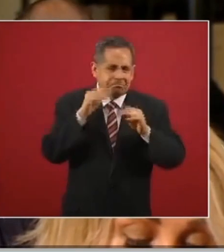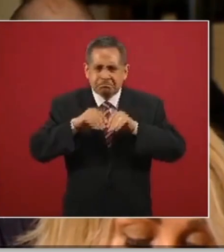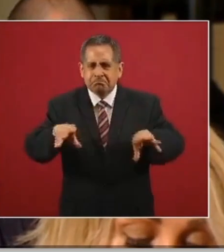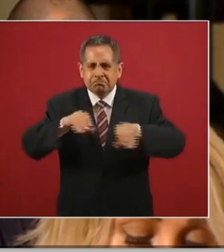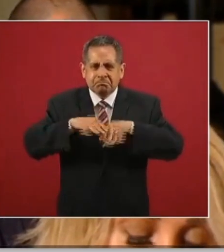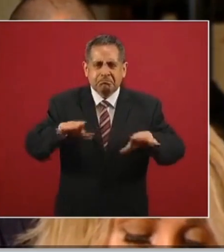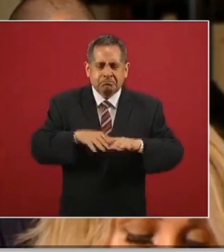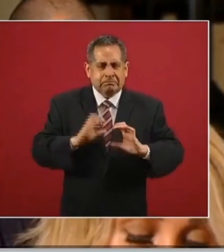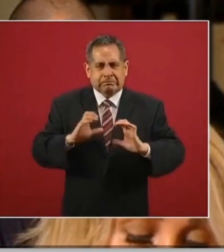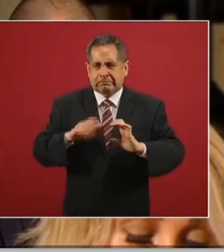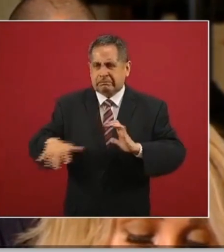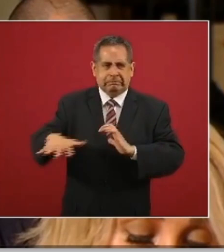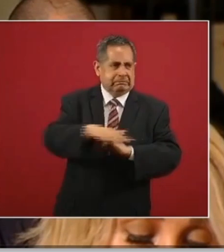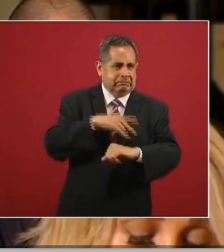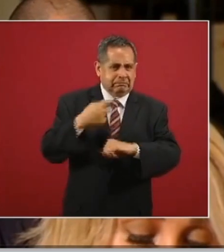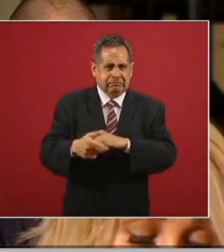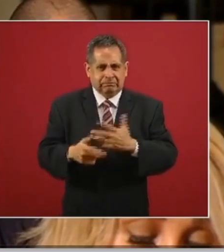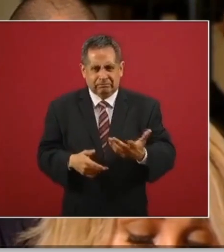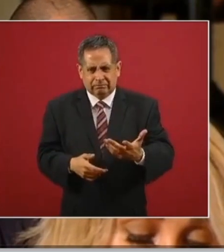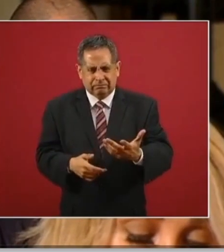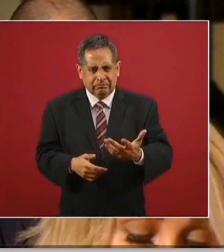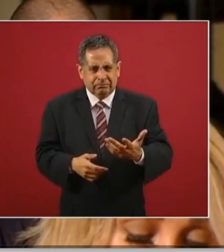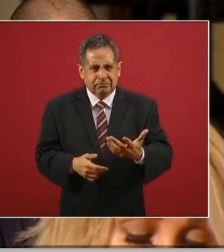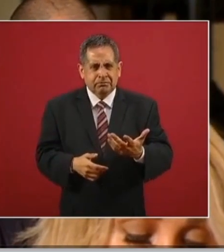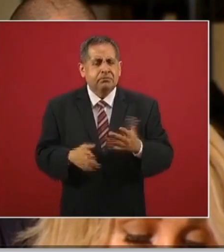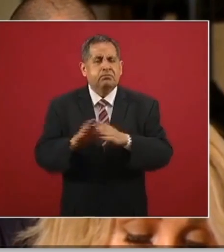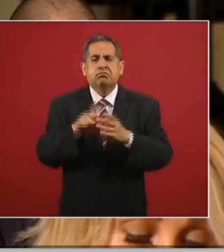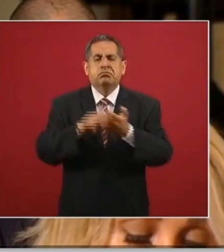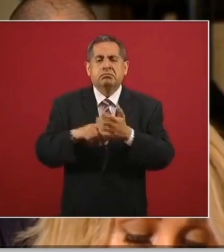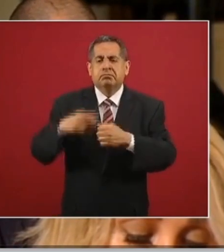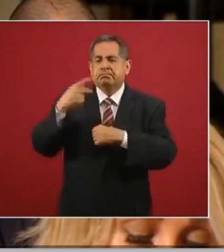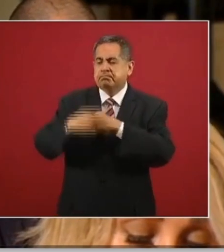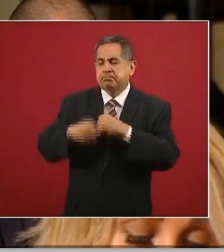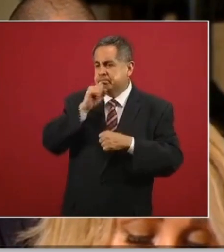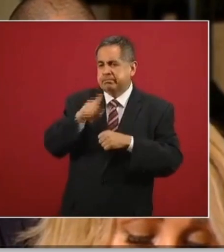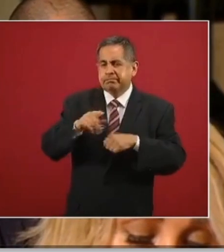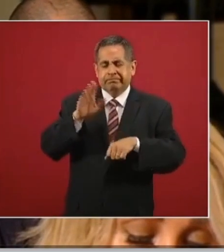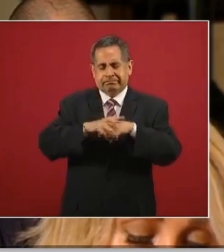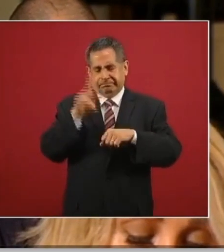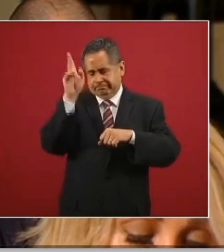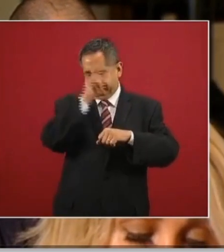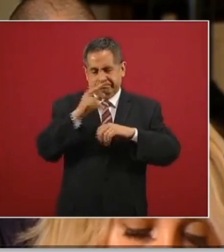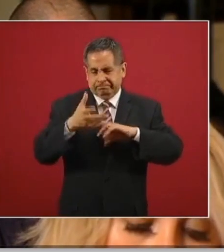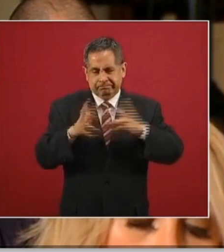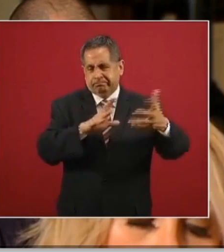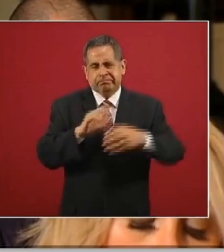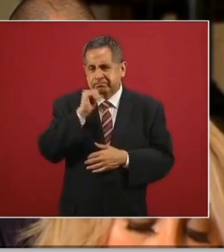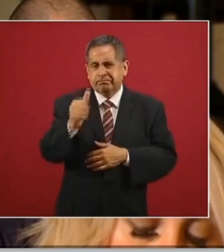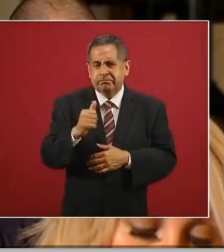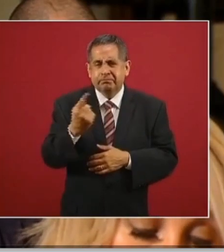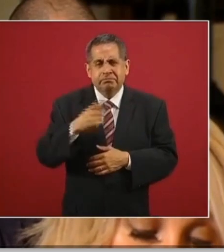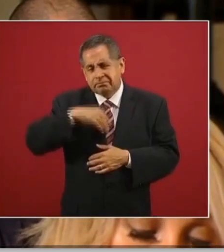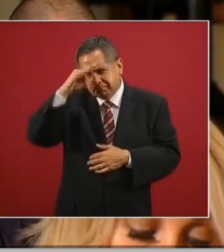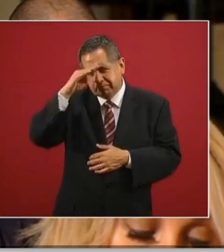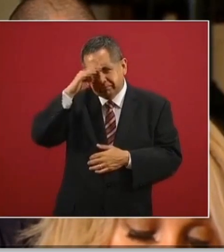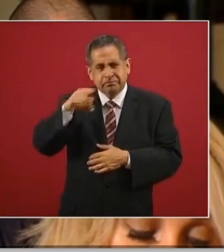etcétera. Yo le pregunto, presidente, para que no se, en el riesgo de que no se siga desbordando esta situación, ¿qué es lo que